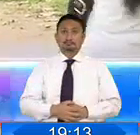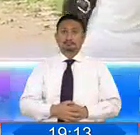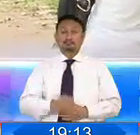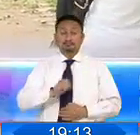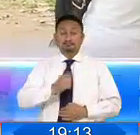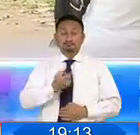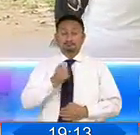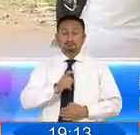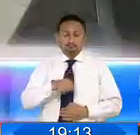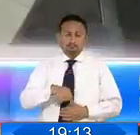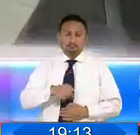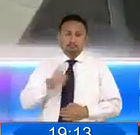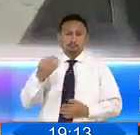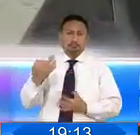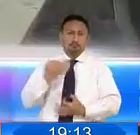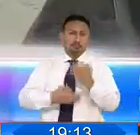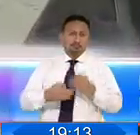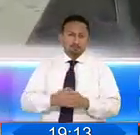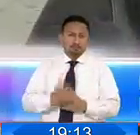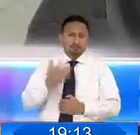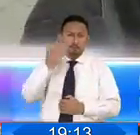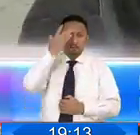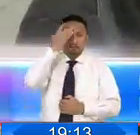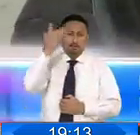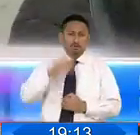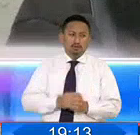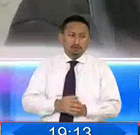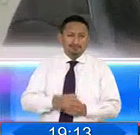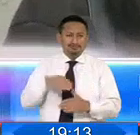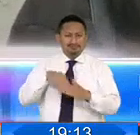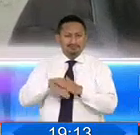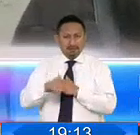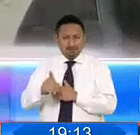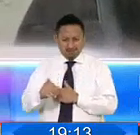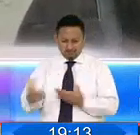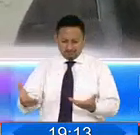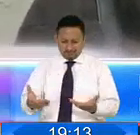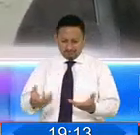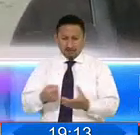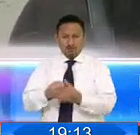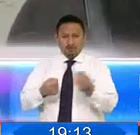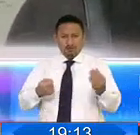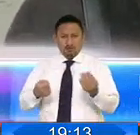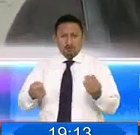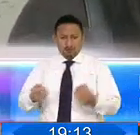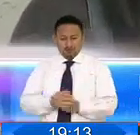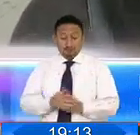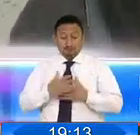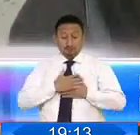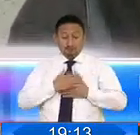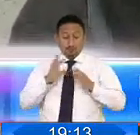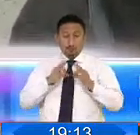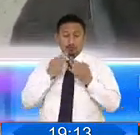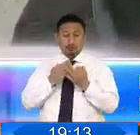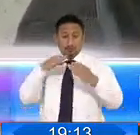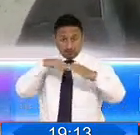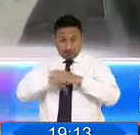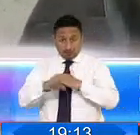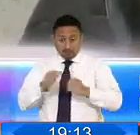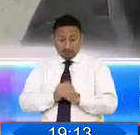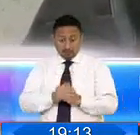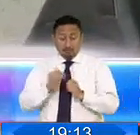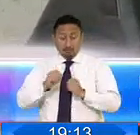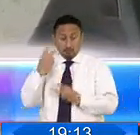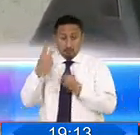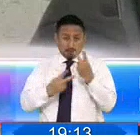demandan explicaciones. ¿Por qué hay tantas armas dentro de la cárcel? Si a nosotros como familiares dentro, para